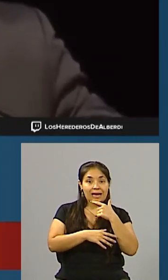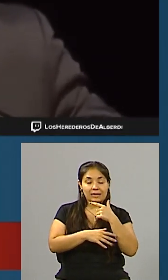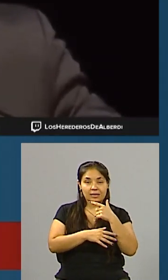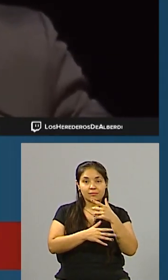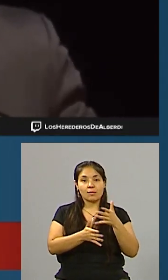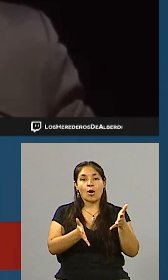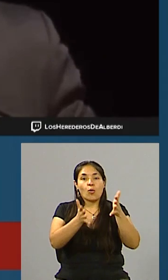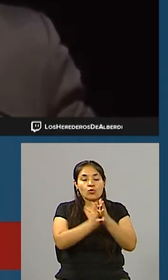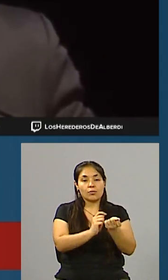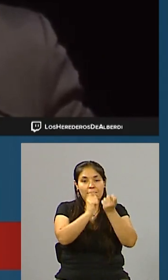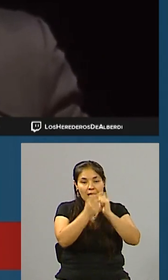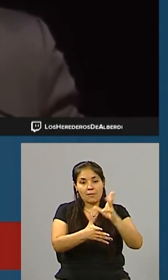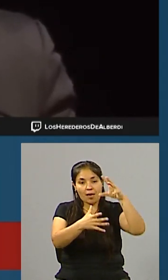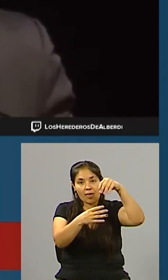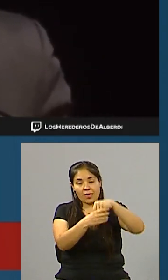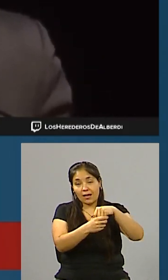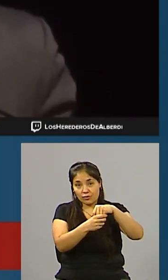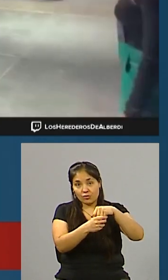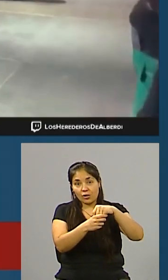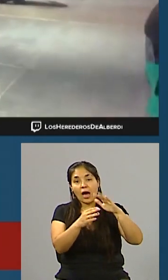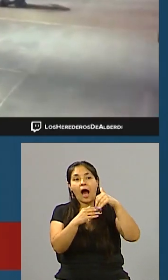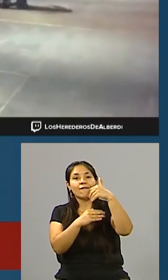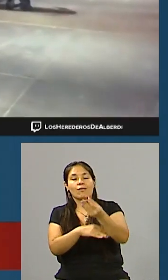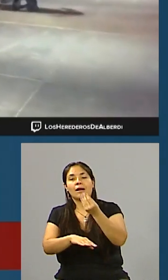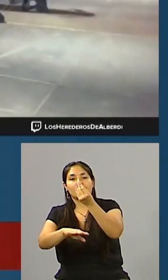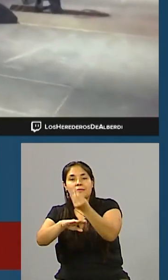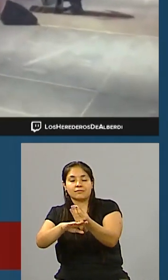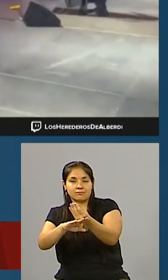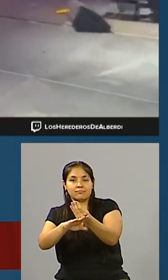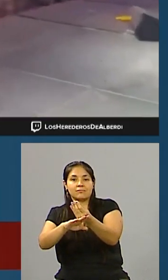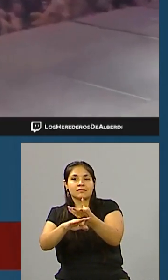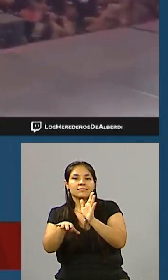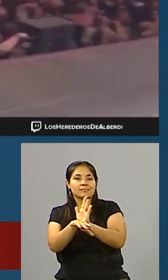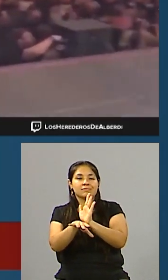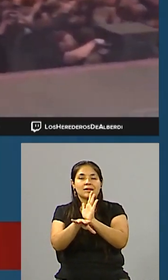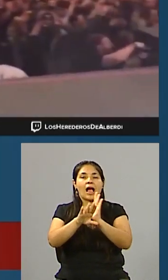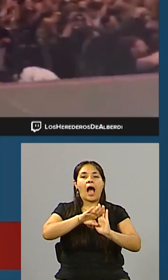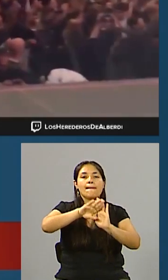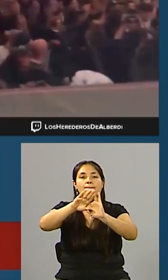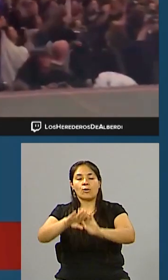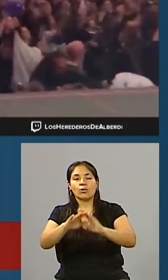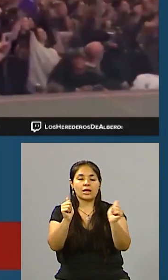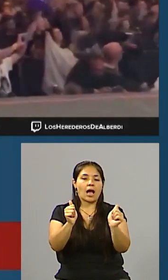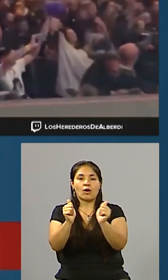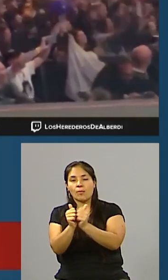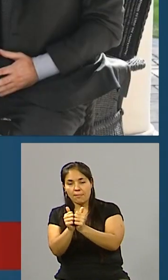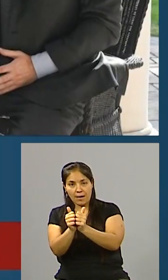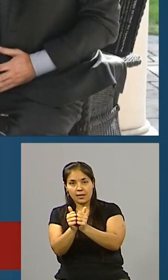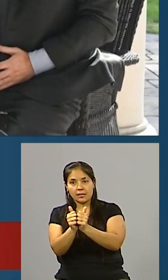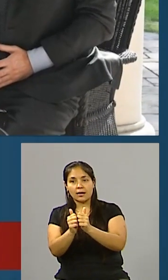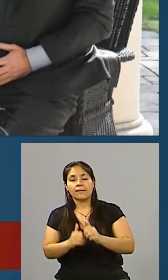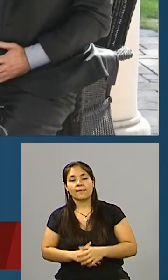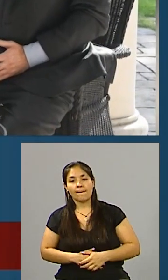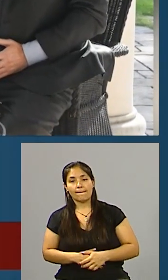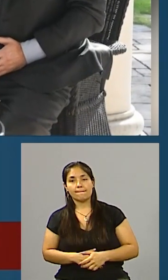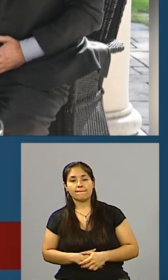el Cambio y por otro lado por fuera de Juntos por el Cambio, respaldando o apoyando o acompañando la posibilidad